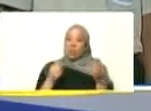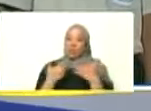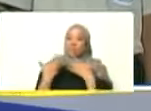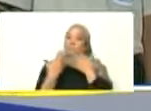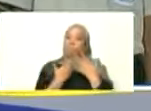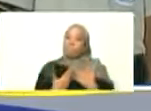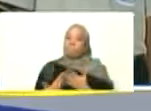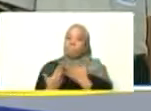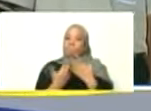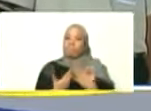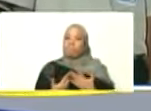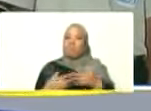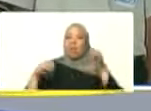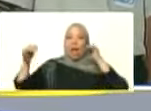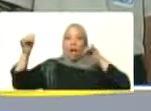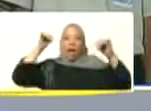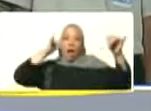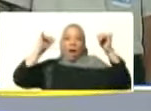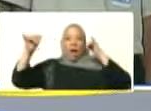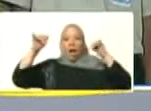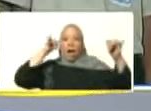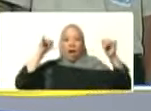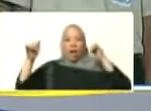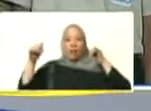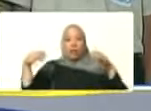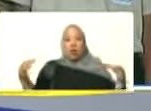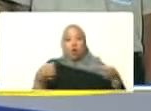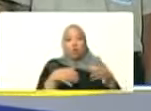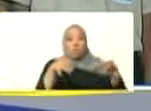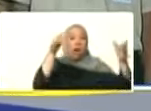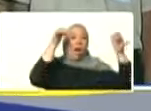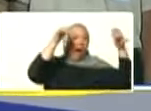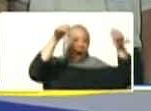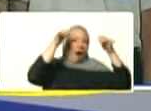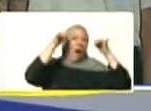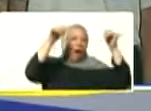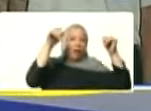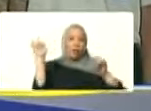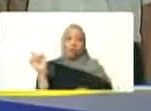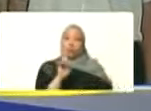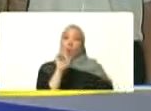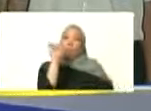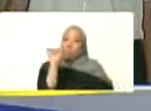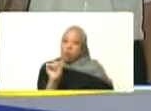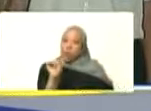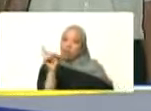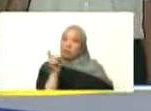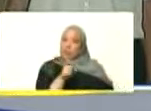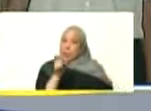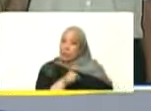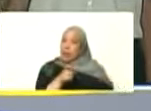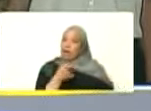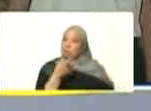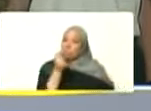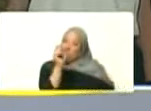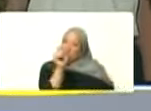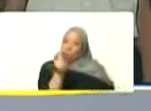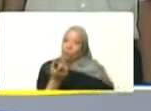estudiando, rumbeando, uno que otro matiné, no tantos matinés, solo los necesarios.